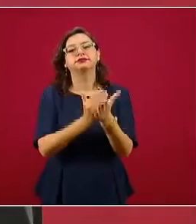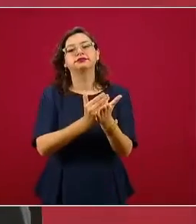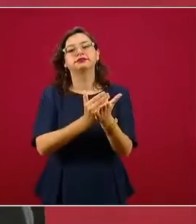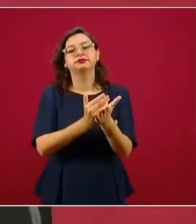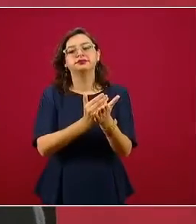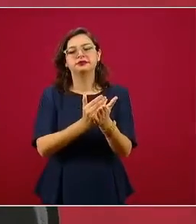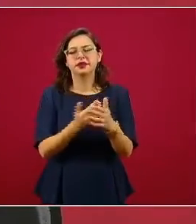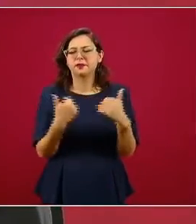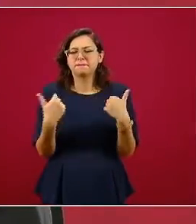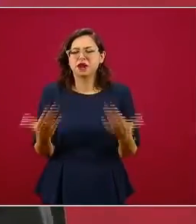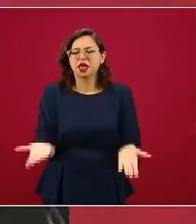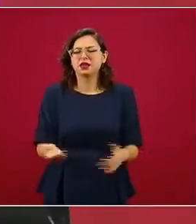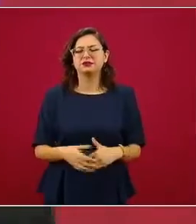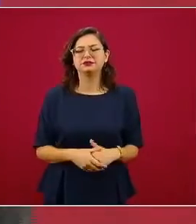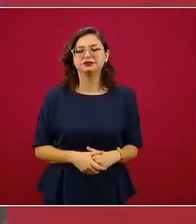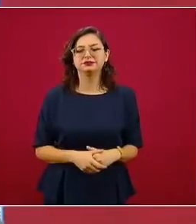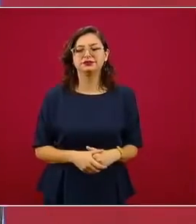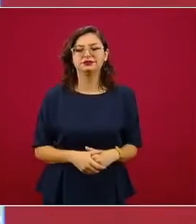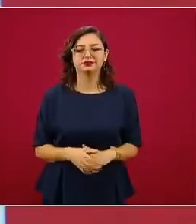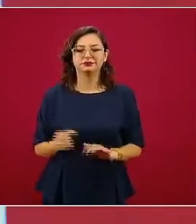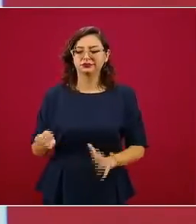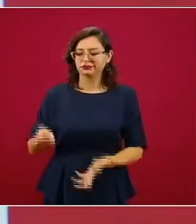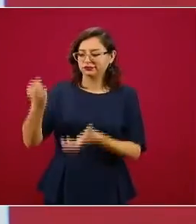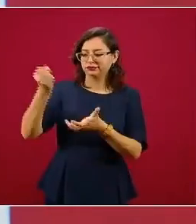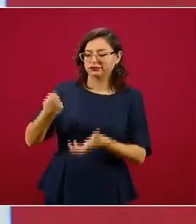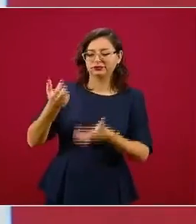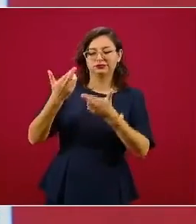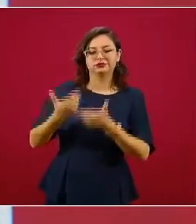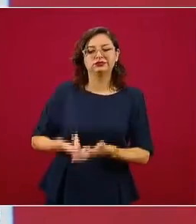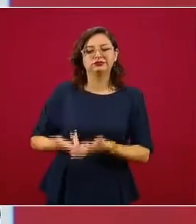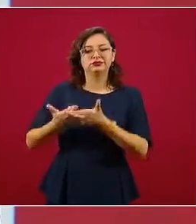¿Para qué? Para liberar más fondos